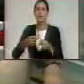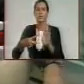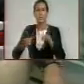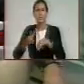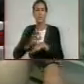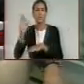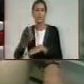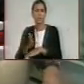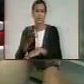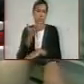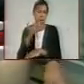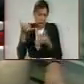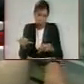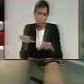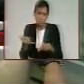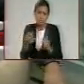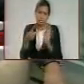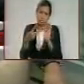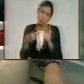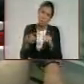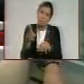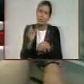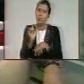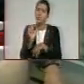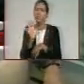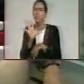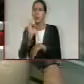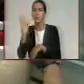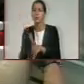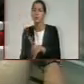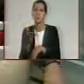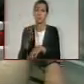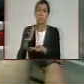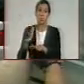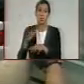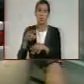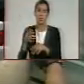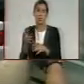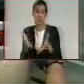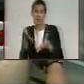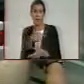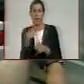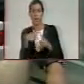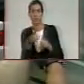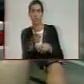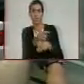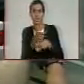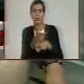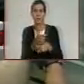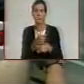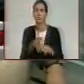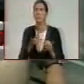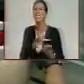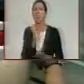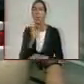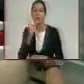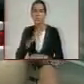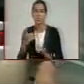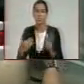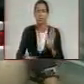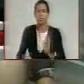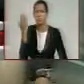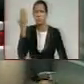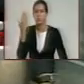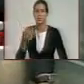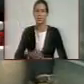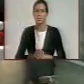12%, 11,5%, bueno, de repente le van a lanzar los intereses a 50%. Y no solo eso,